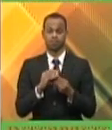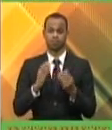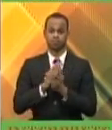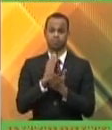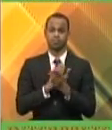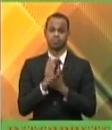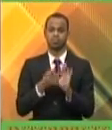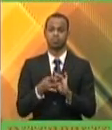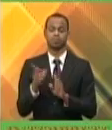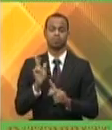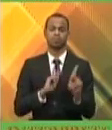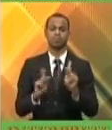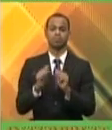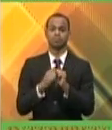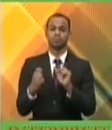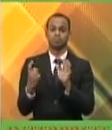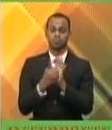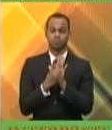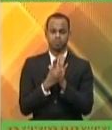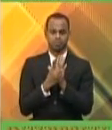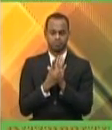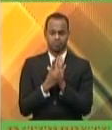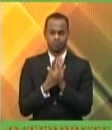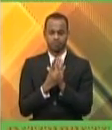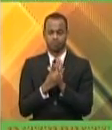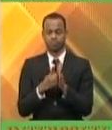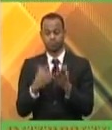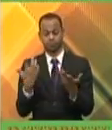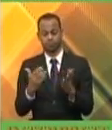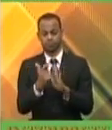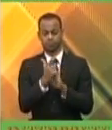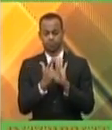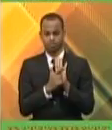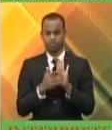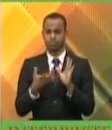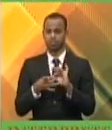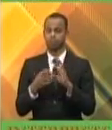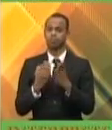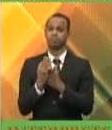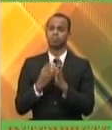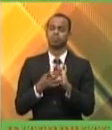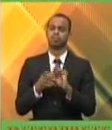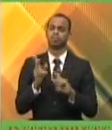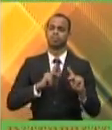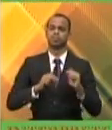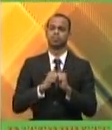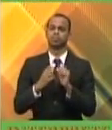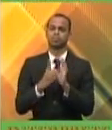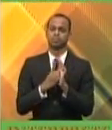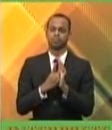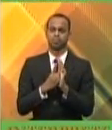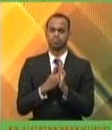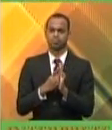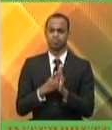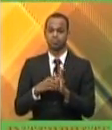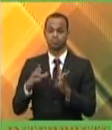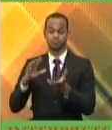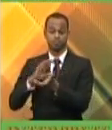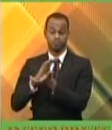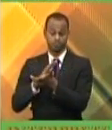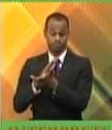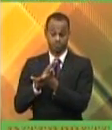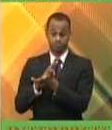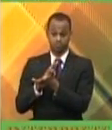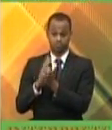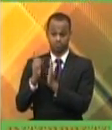derechos de la persona con discapacidad no el marco legislativo de los derecho de la persona con discapacidad no lo dan en las escuelas de derecho